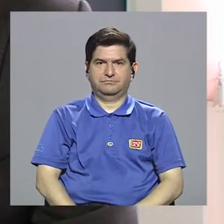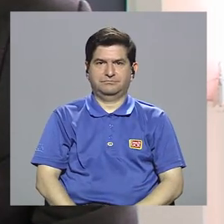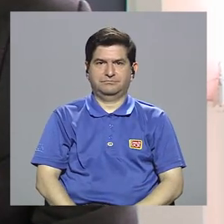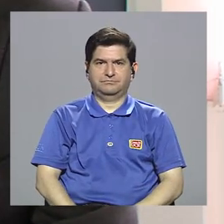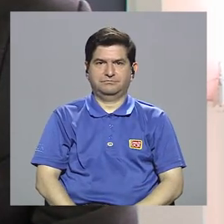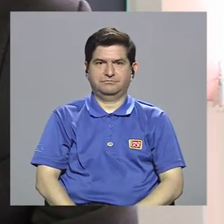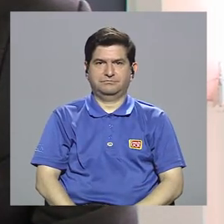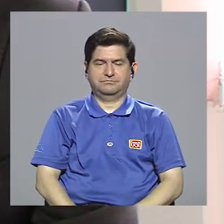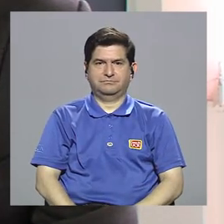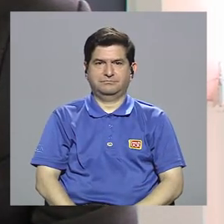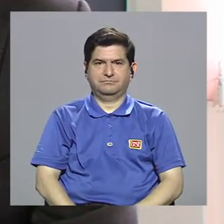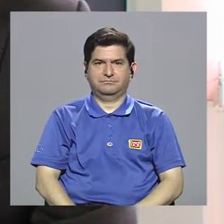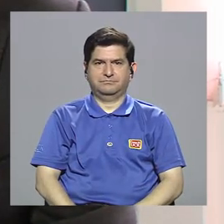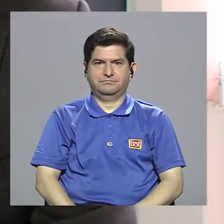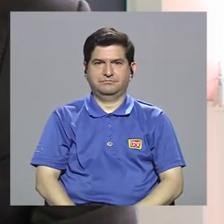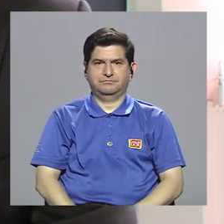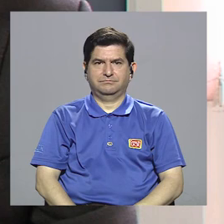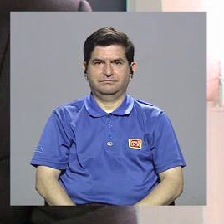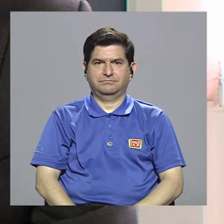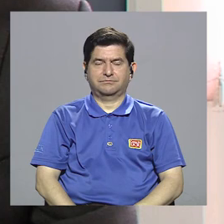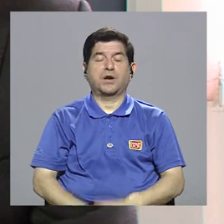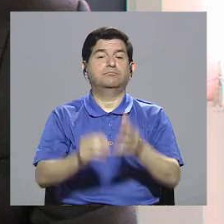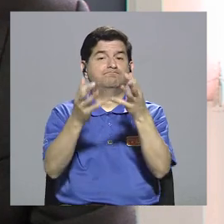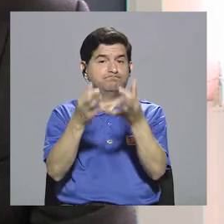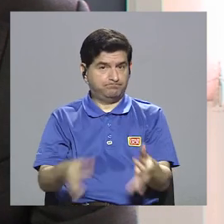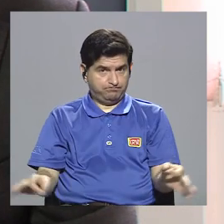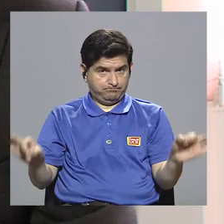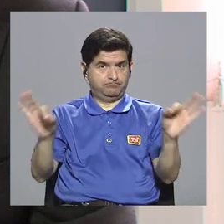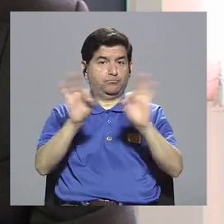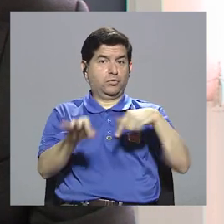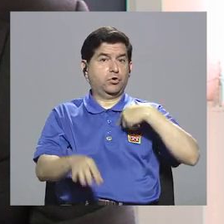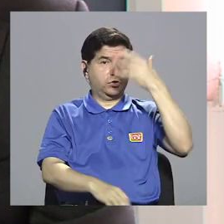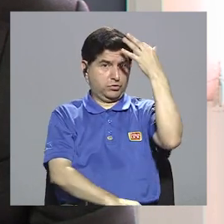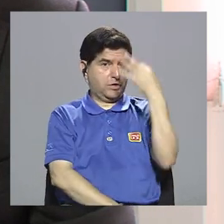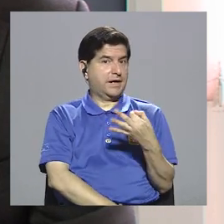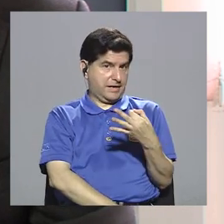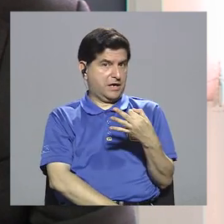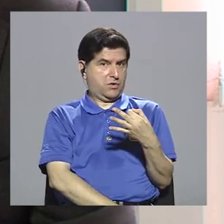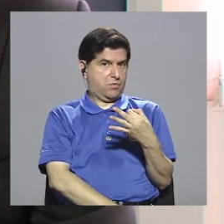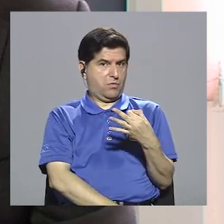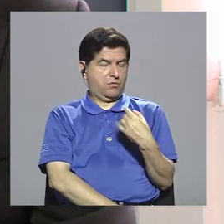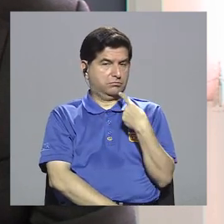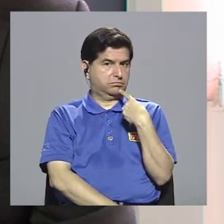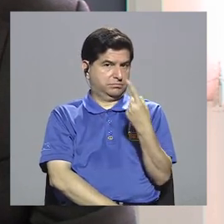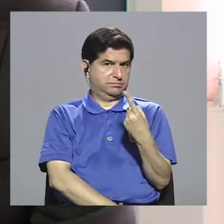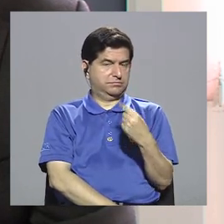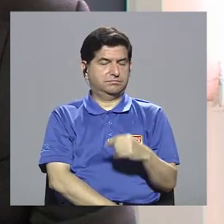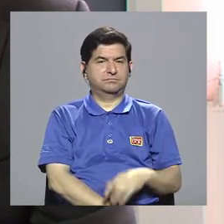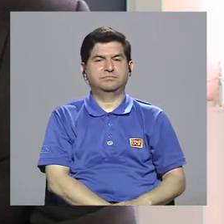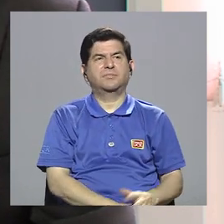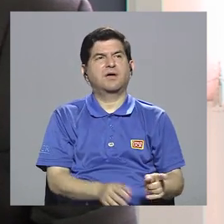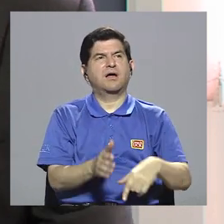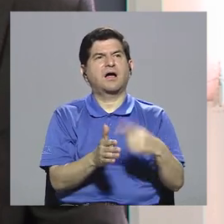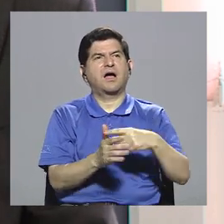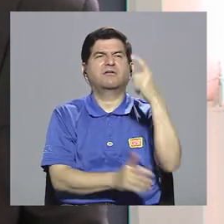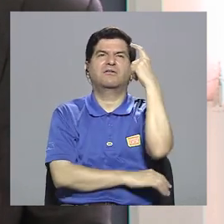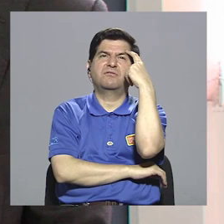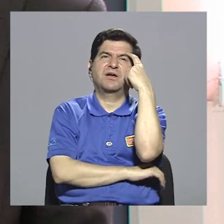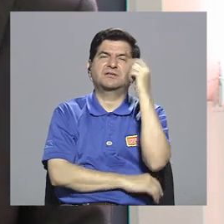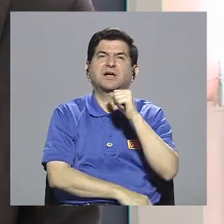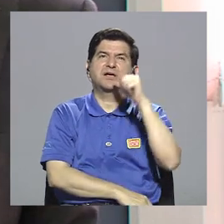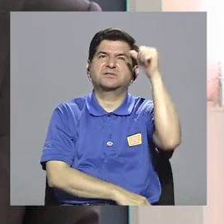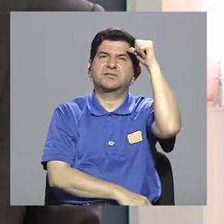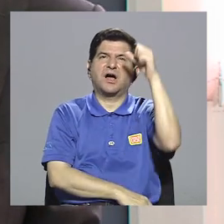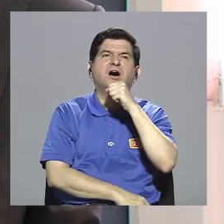él es muy importante yo creo señalar que a veces se tiende a pensar